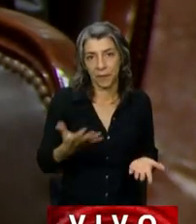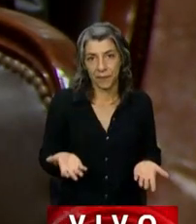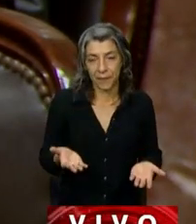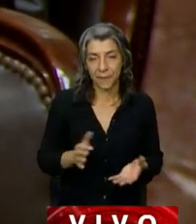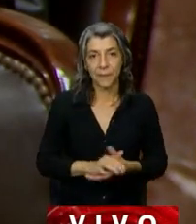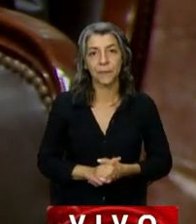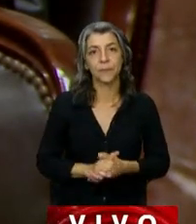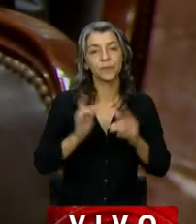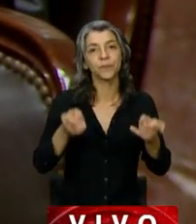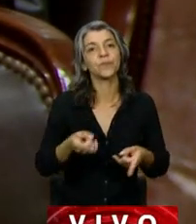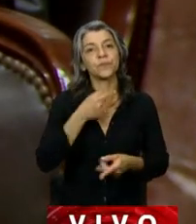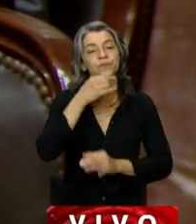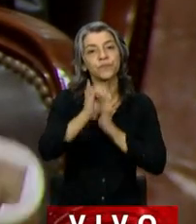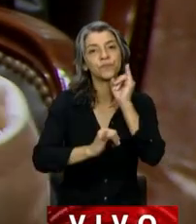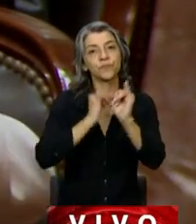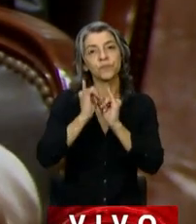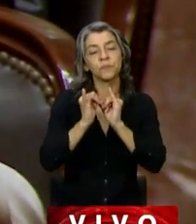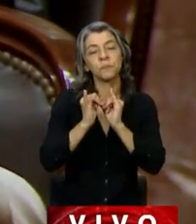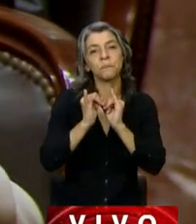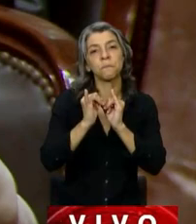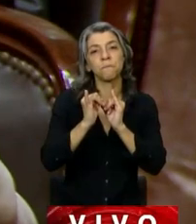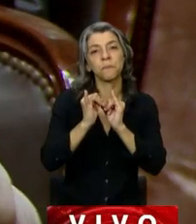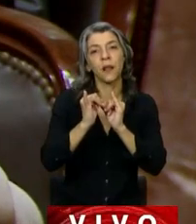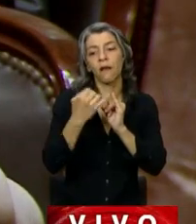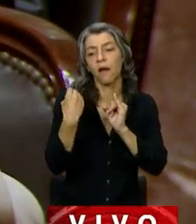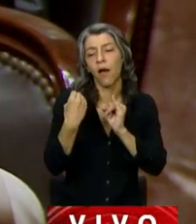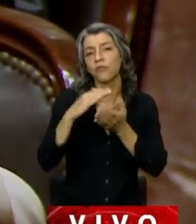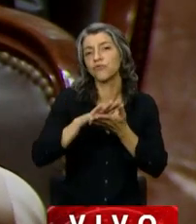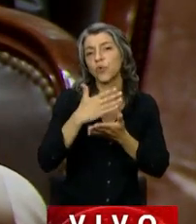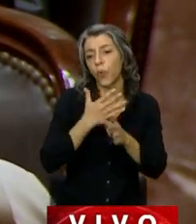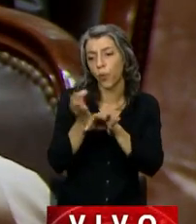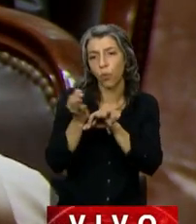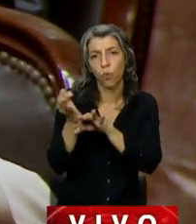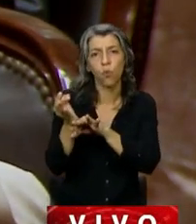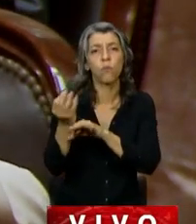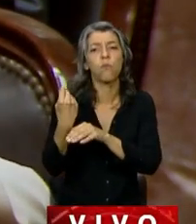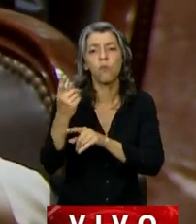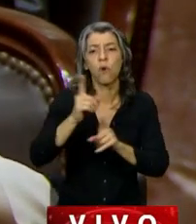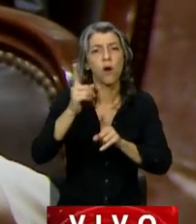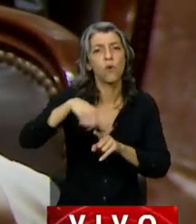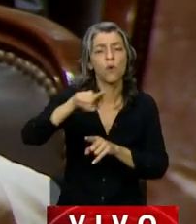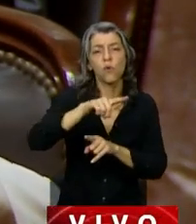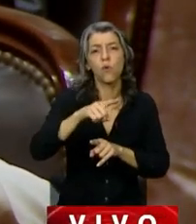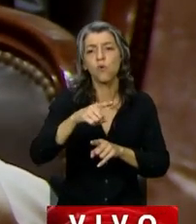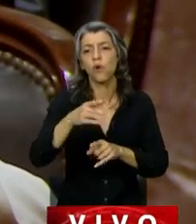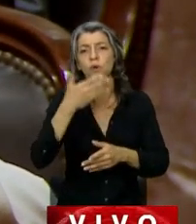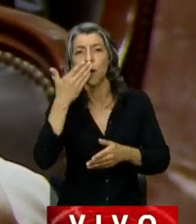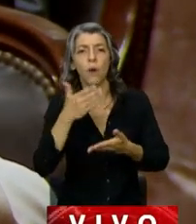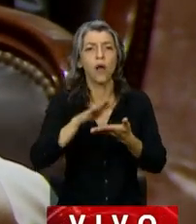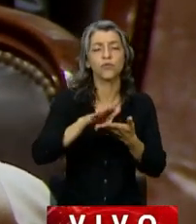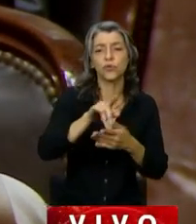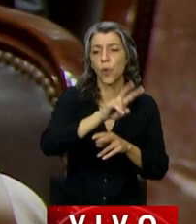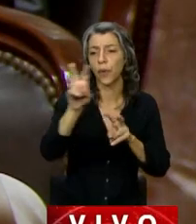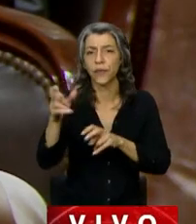Y también quiero referirme al presupuesto educativo del que hubo tantas operaciones